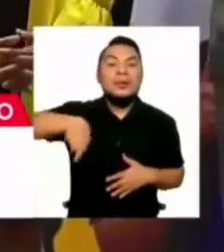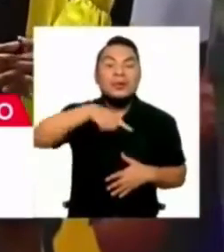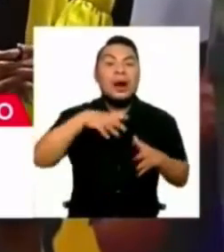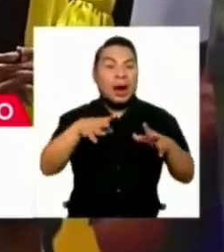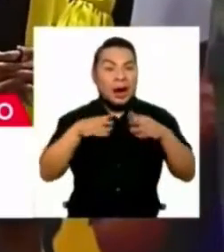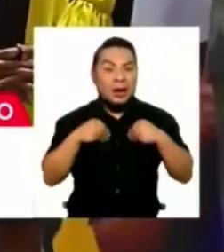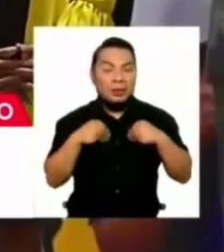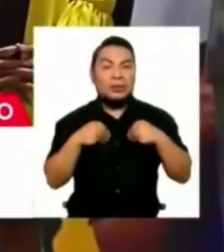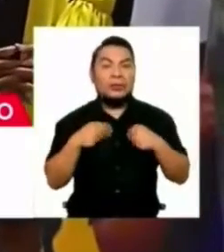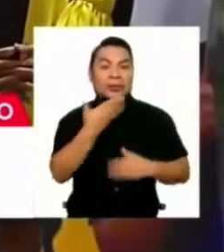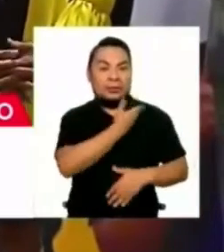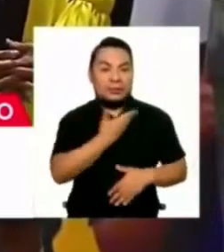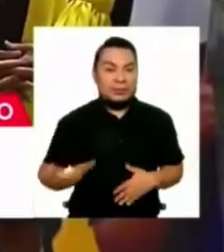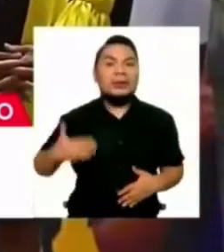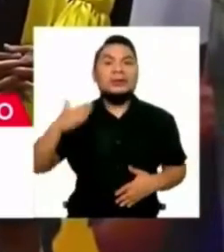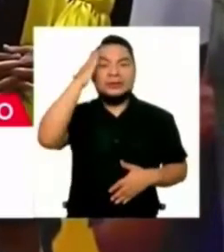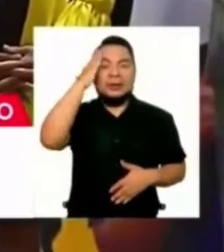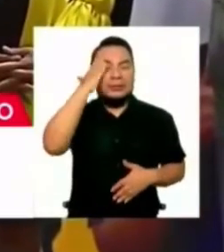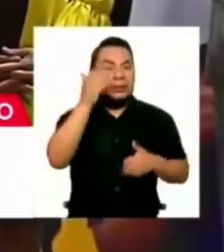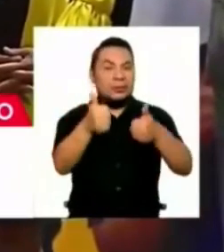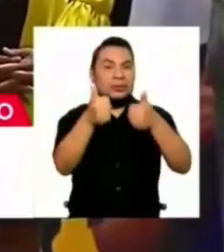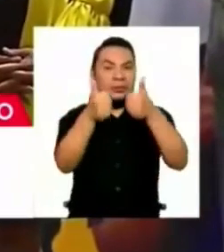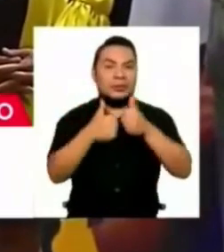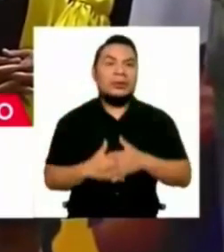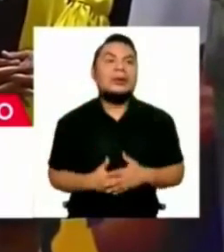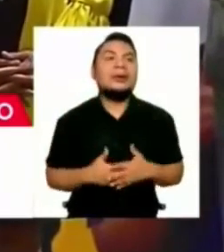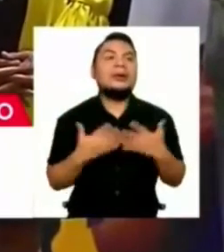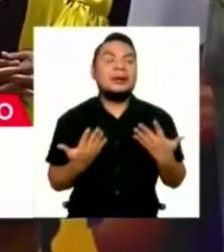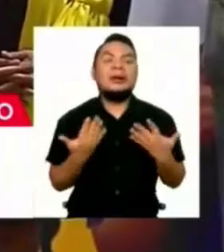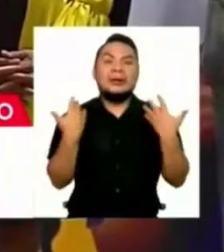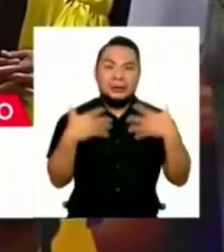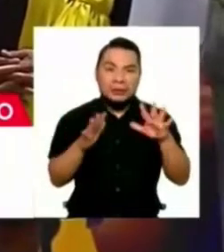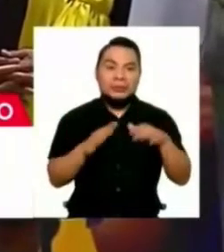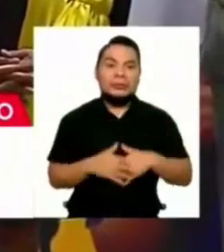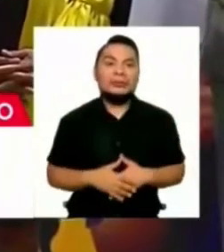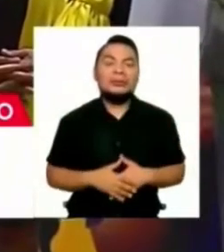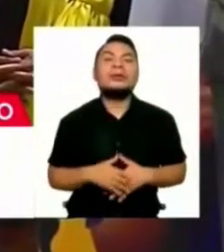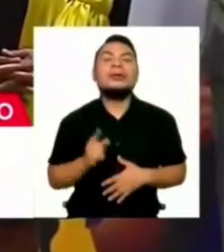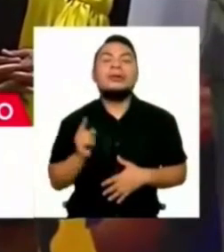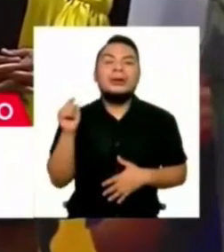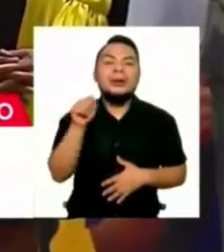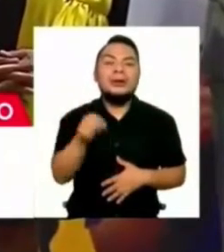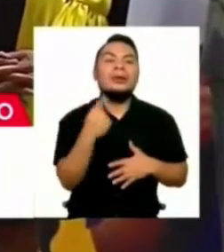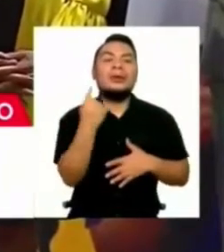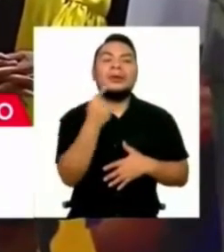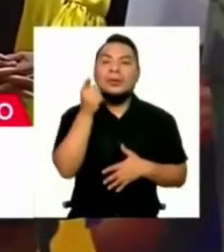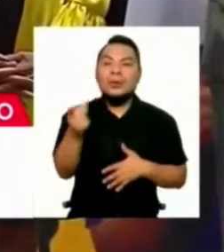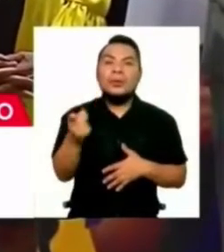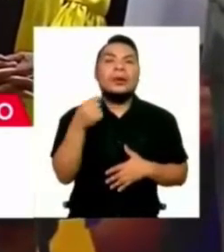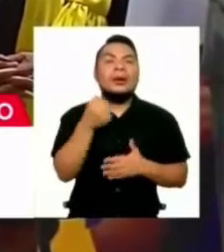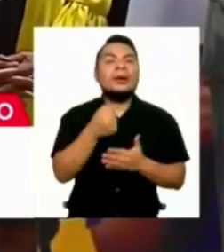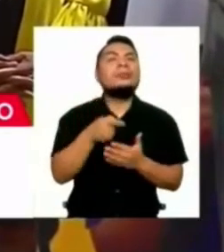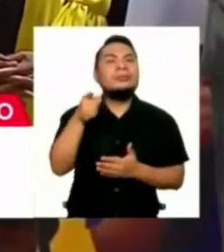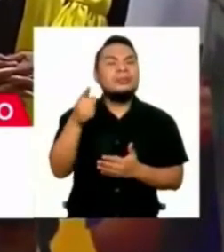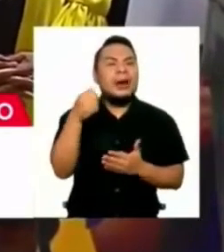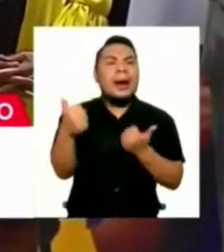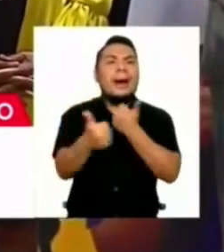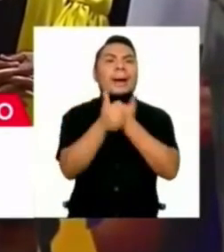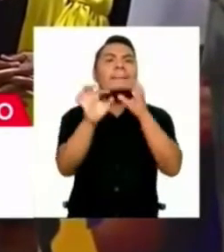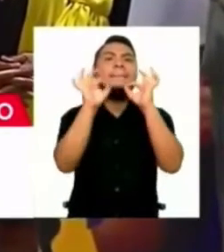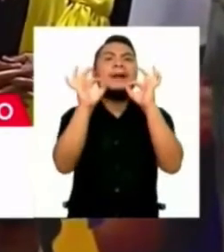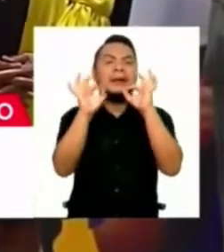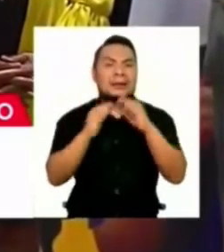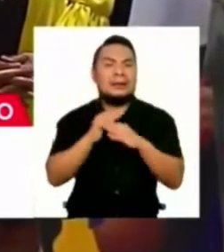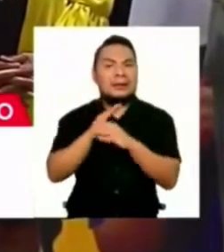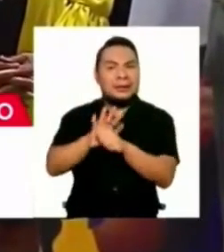Nosotros al asumir el mandato sabíamos muy bien de que estamos frente no solamente a una amenaza sanitaria,